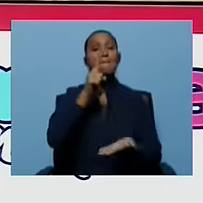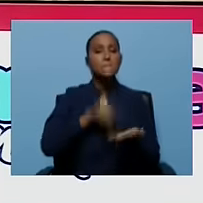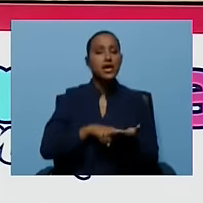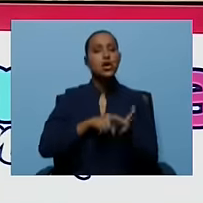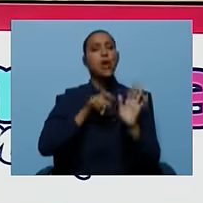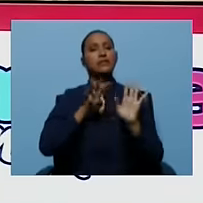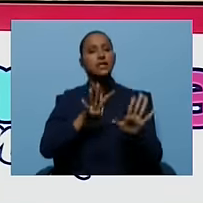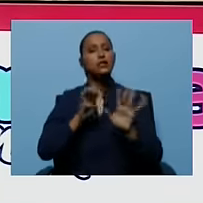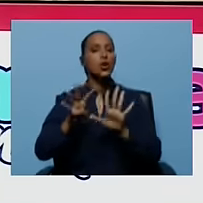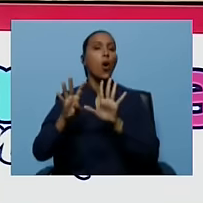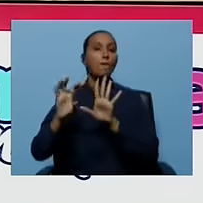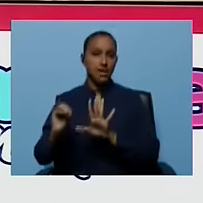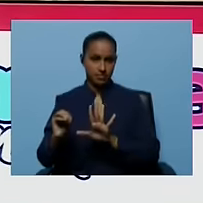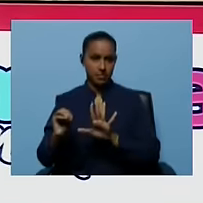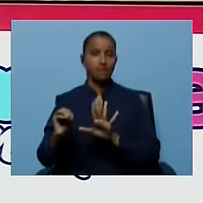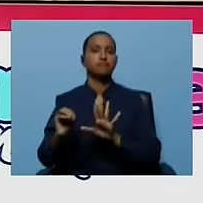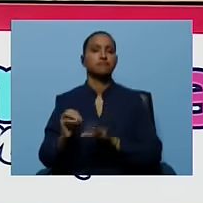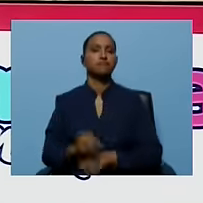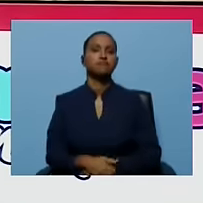1990.